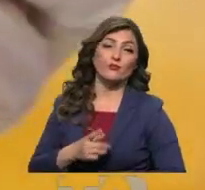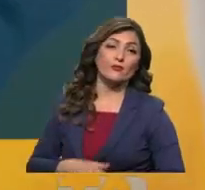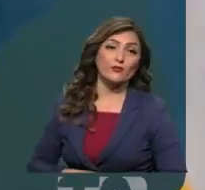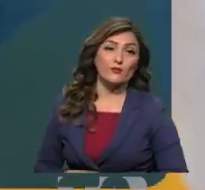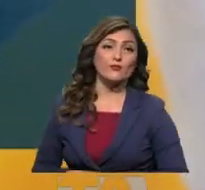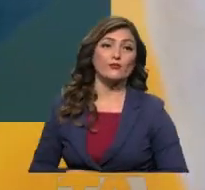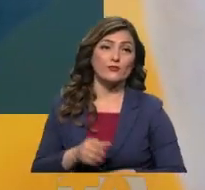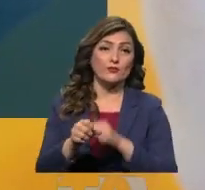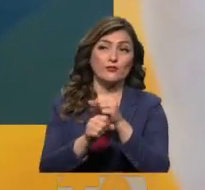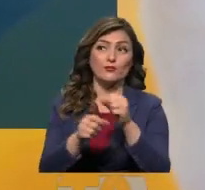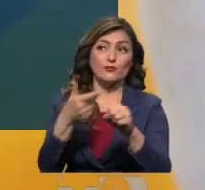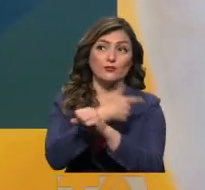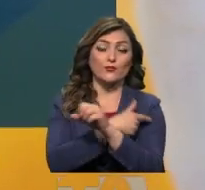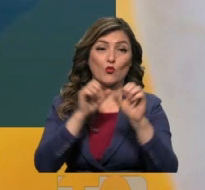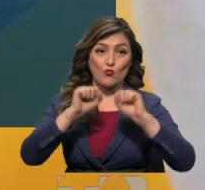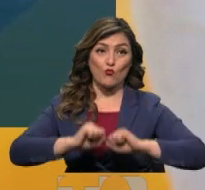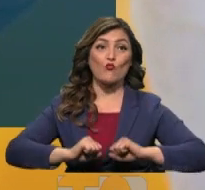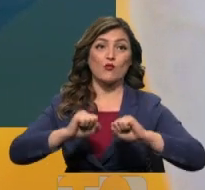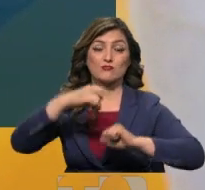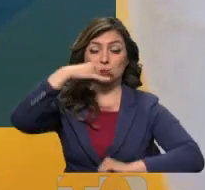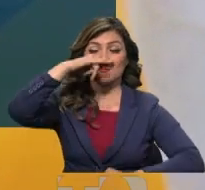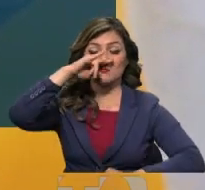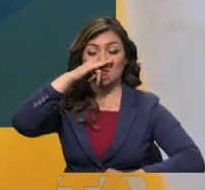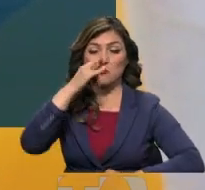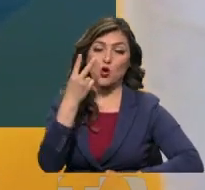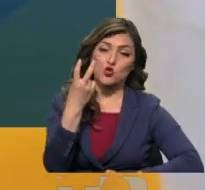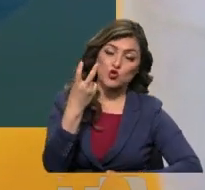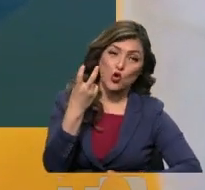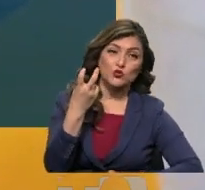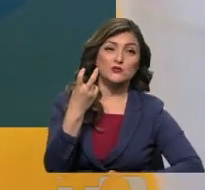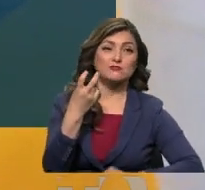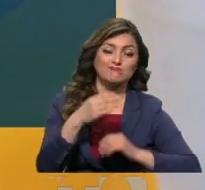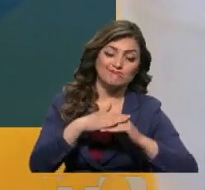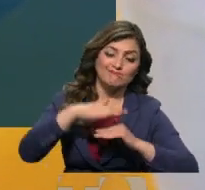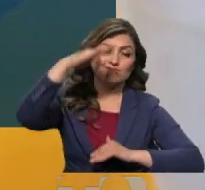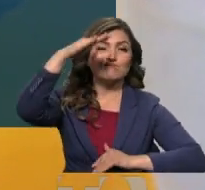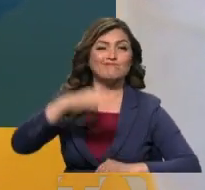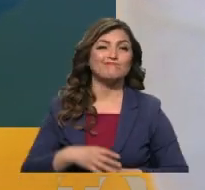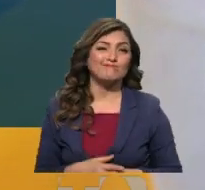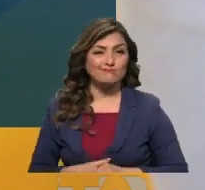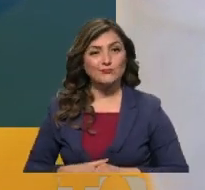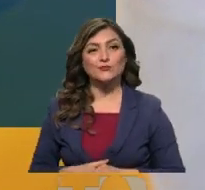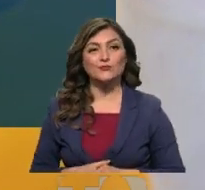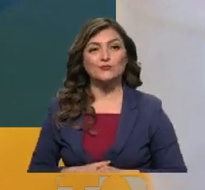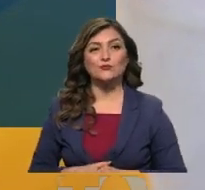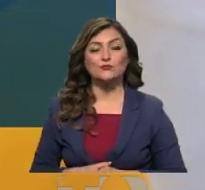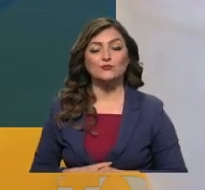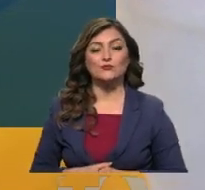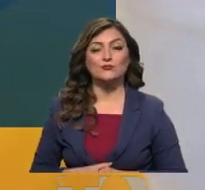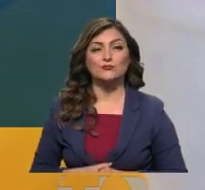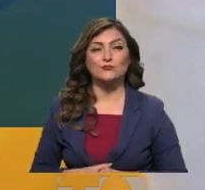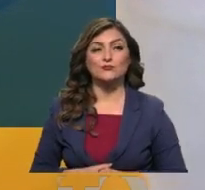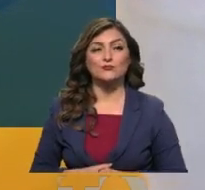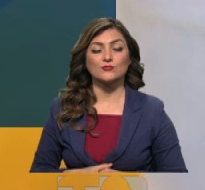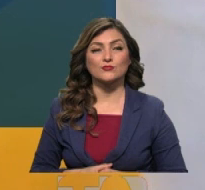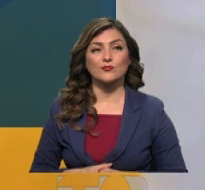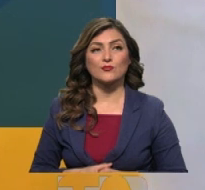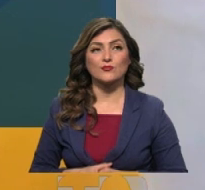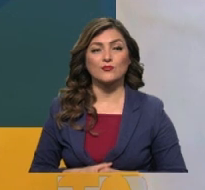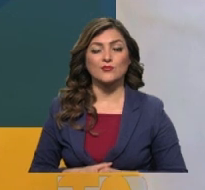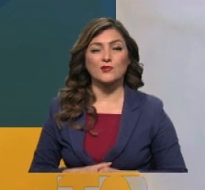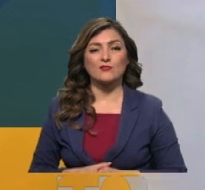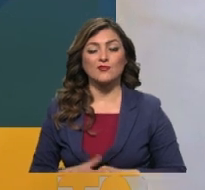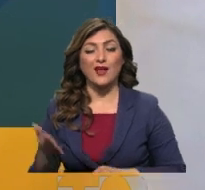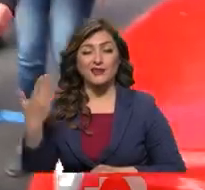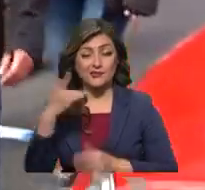el rango de edad para poder vacunar a niños de entre 12 años para arriba. Esto de aquí viene hace semanas hablándose, pero